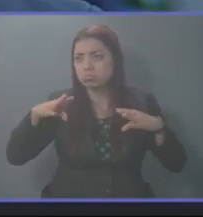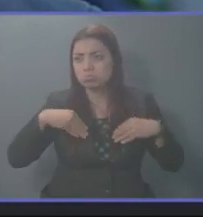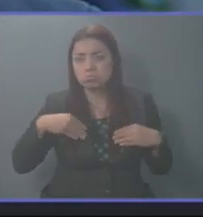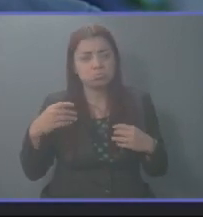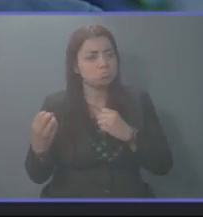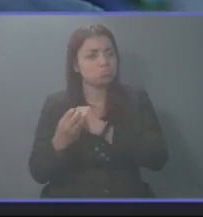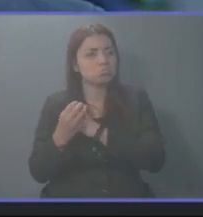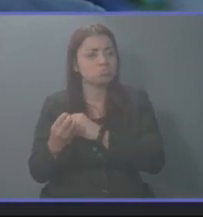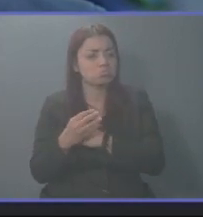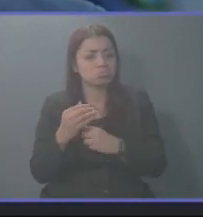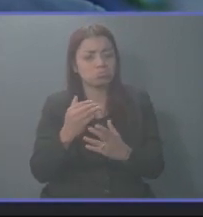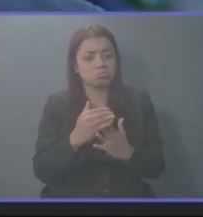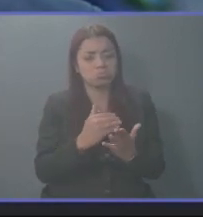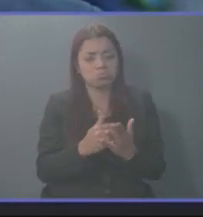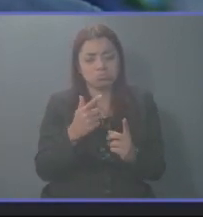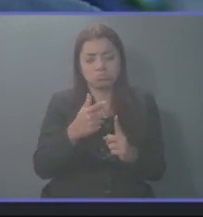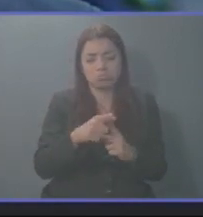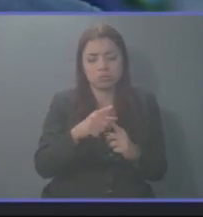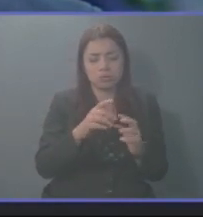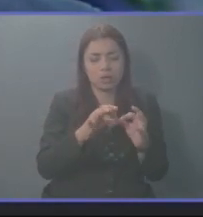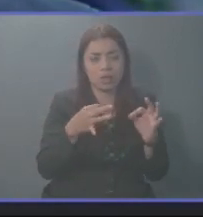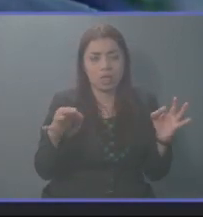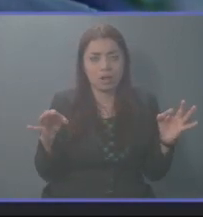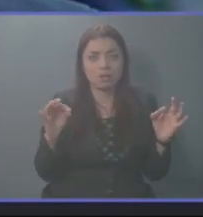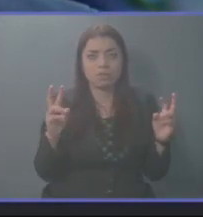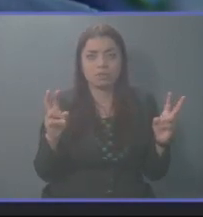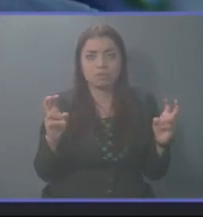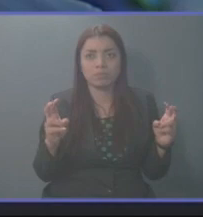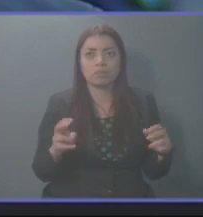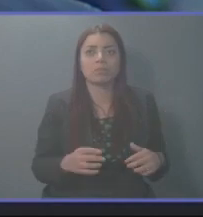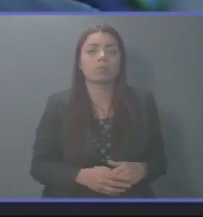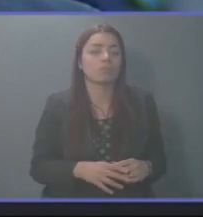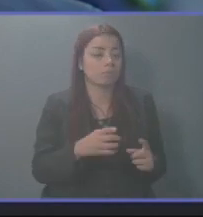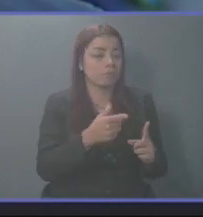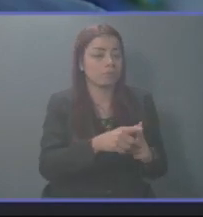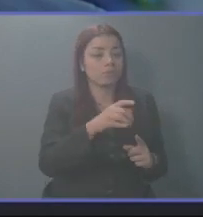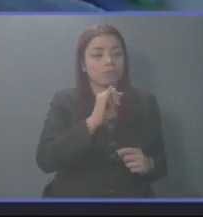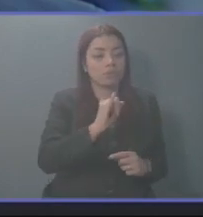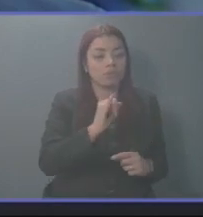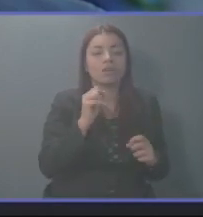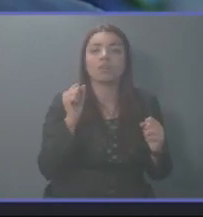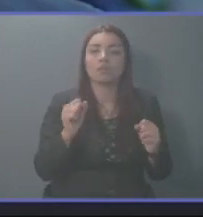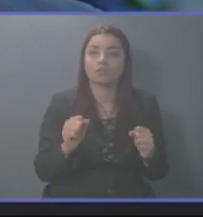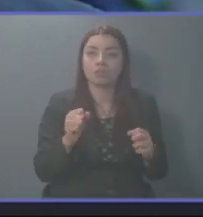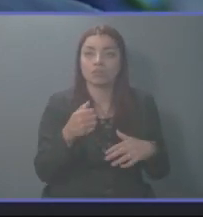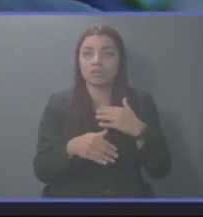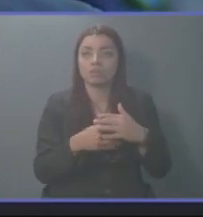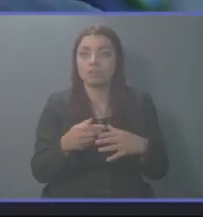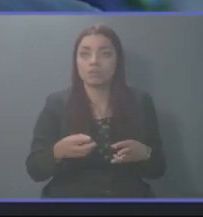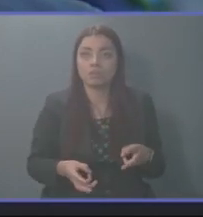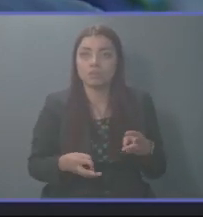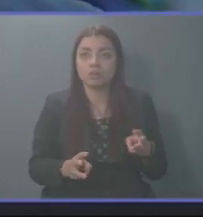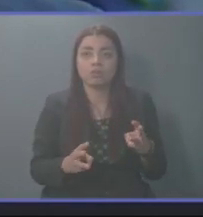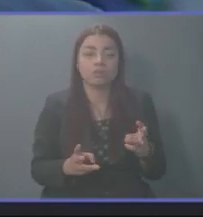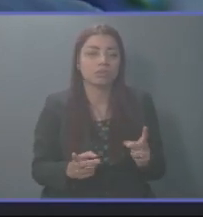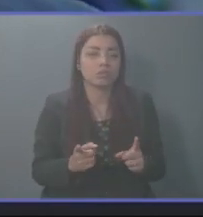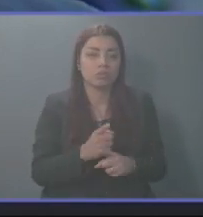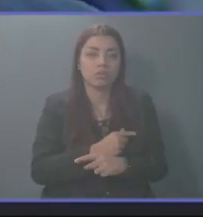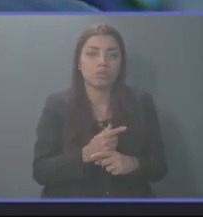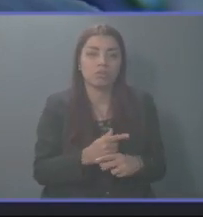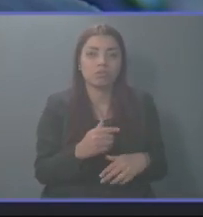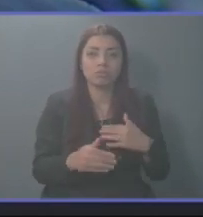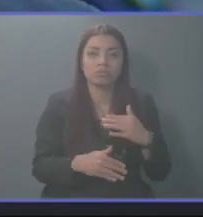observación quedando el literal de la siguiente manera. Y establecimiento de medidas preventivas y correctivas de